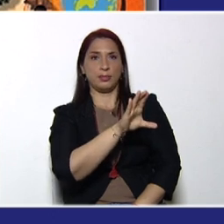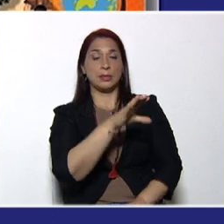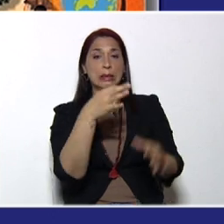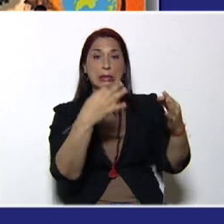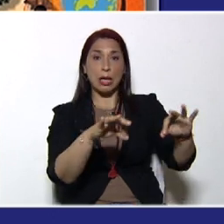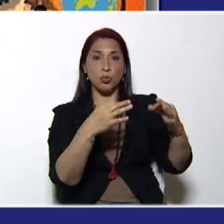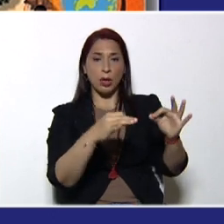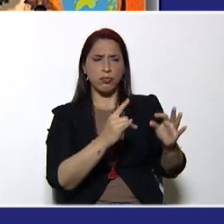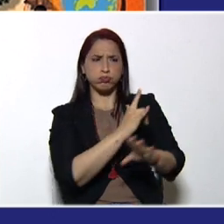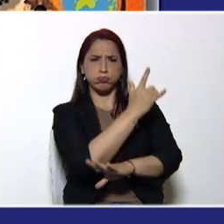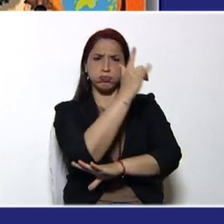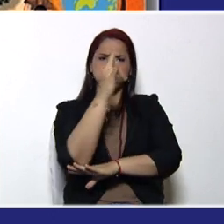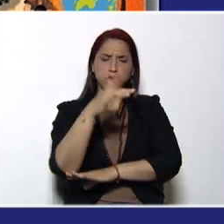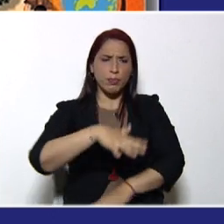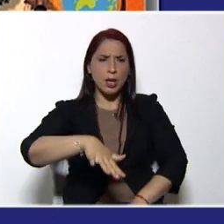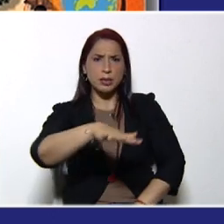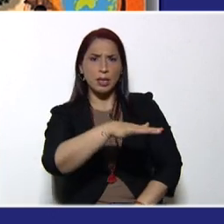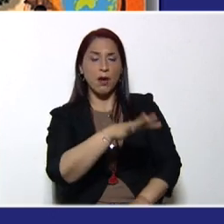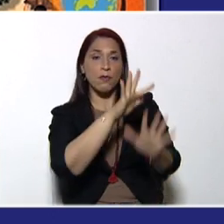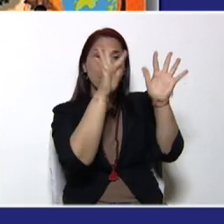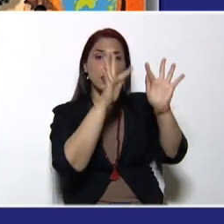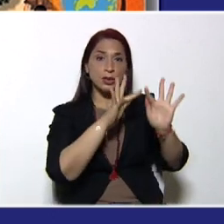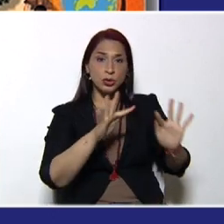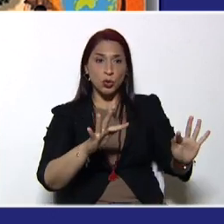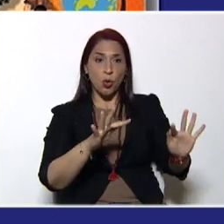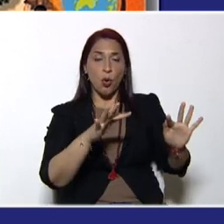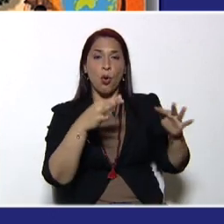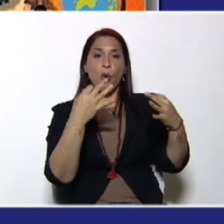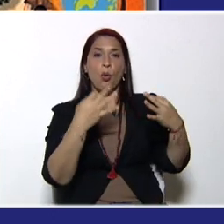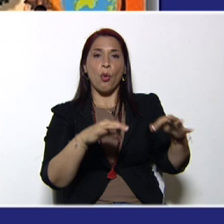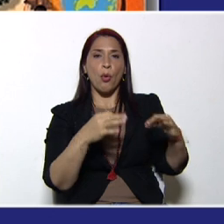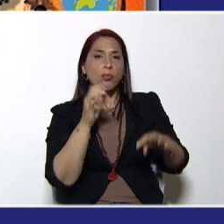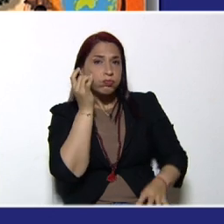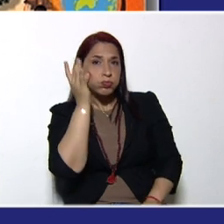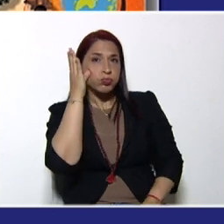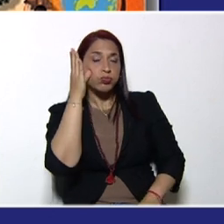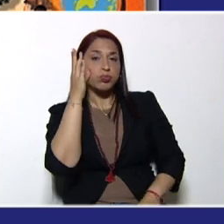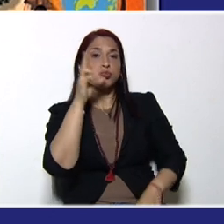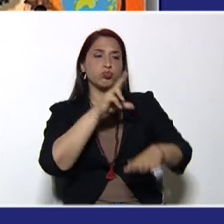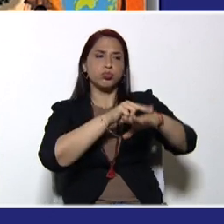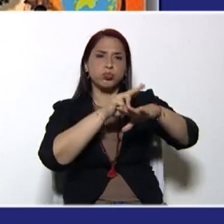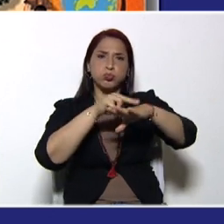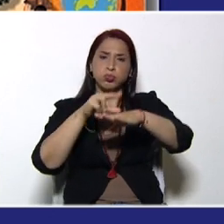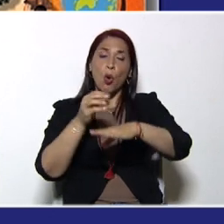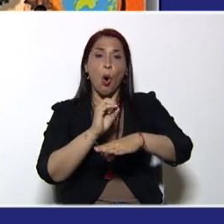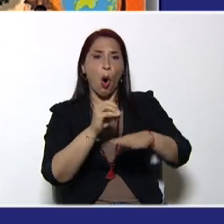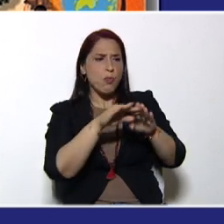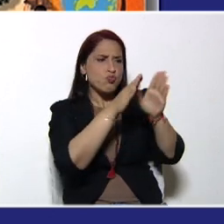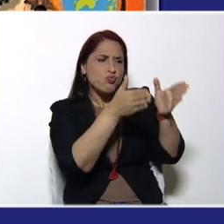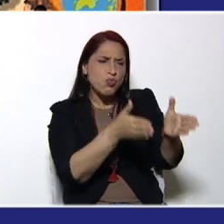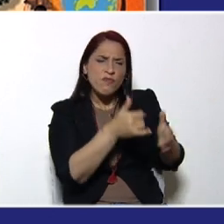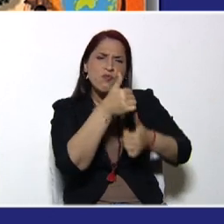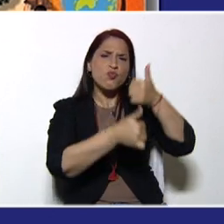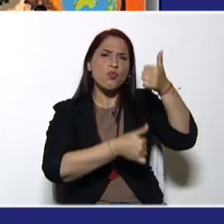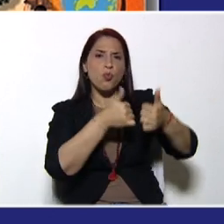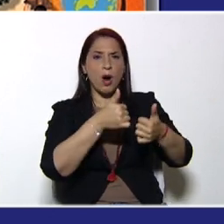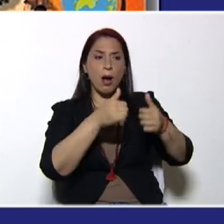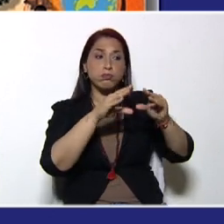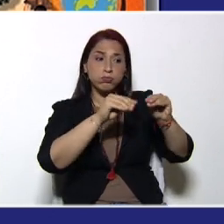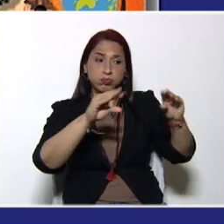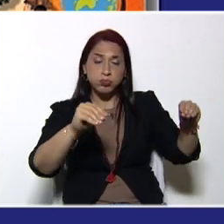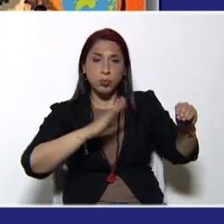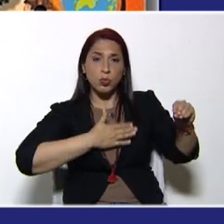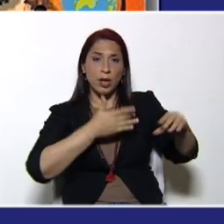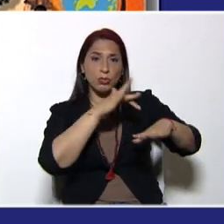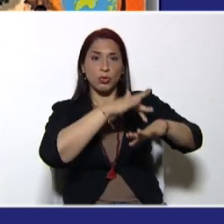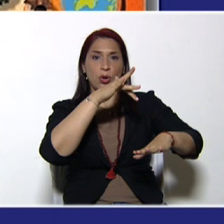o paisajes, formaciones y lugares de origen natural, tangible que es un conjunto de bienes e inmuebles y que en este